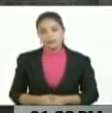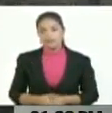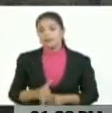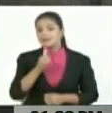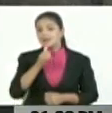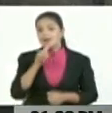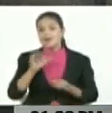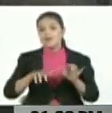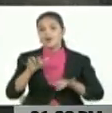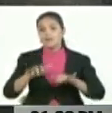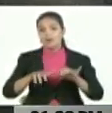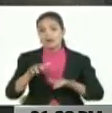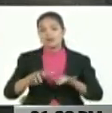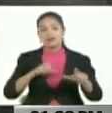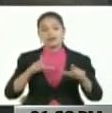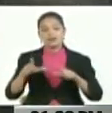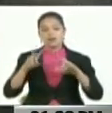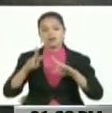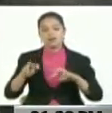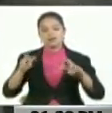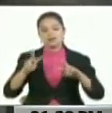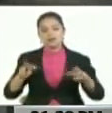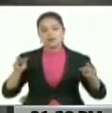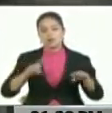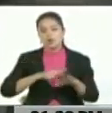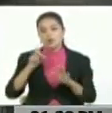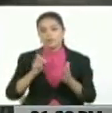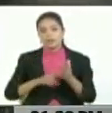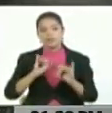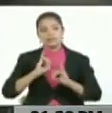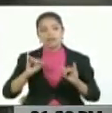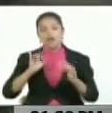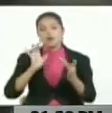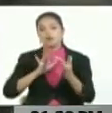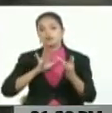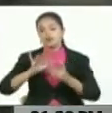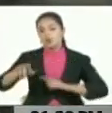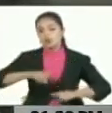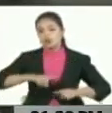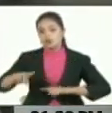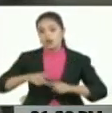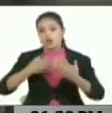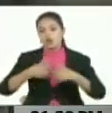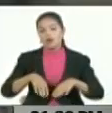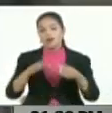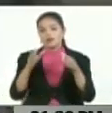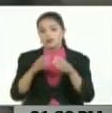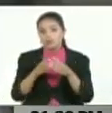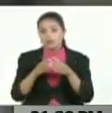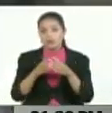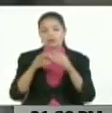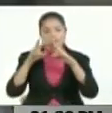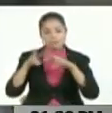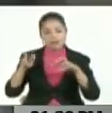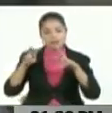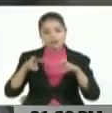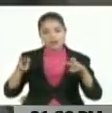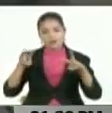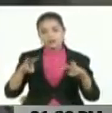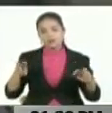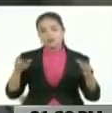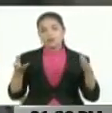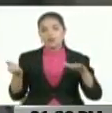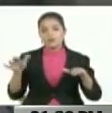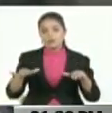informática forense haciendo todos los análisis. También hemos coordinado unos equipos de eje de investigación de homicidio